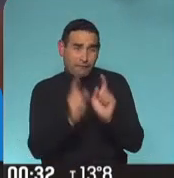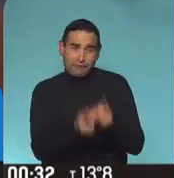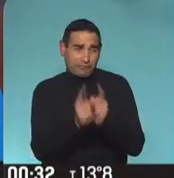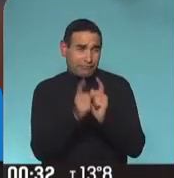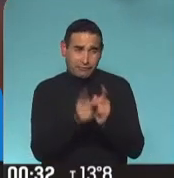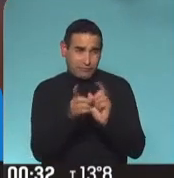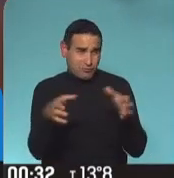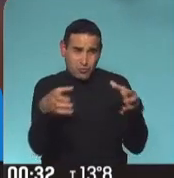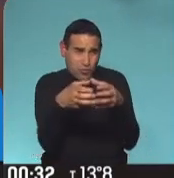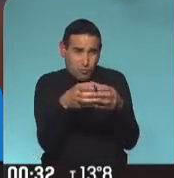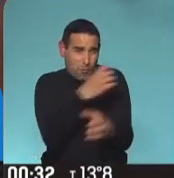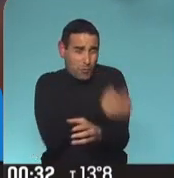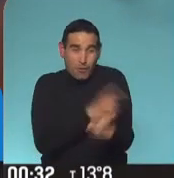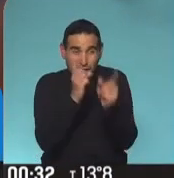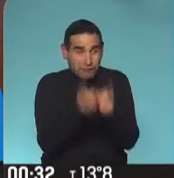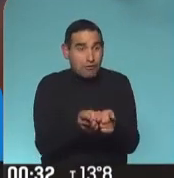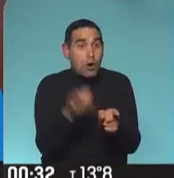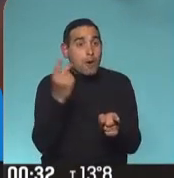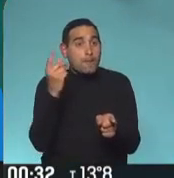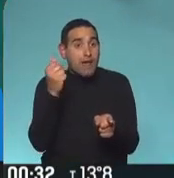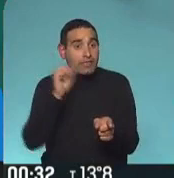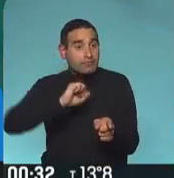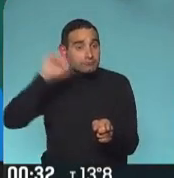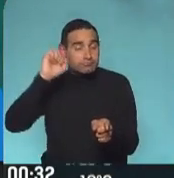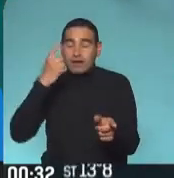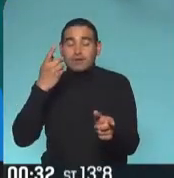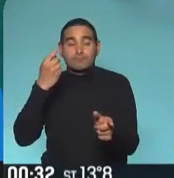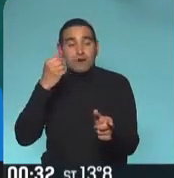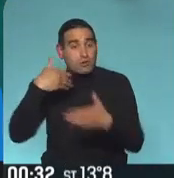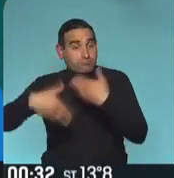incluso en situaciones de crecimiento económico. Ujú. Yo creo